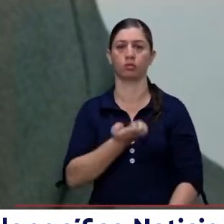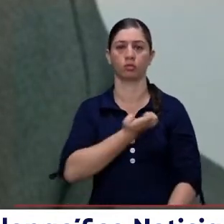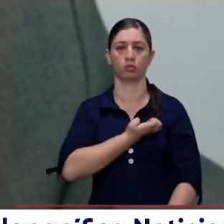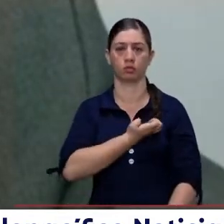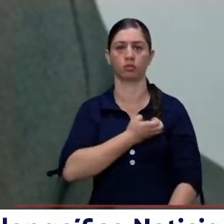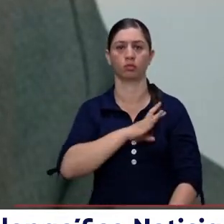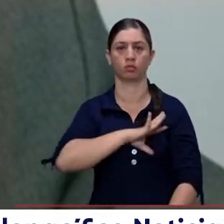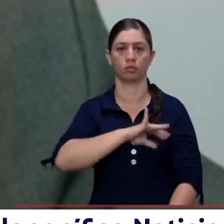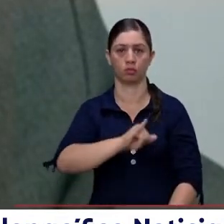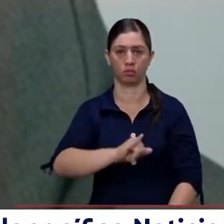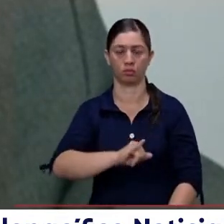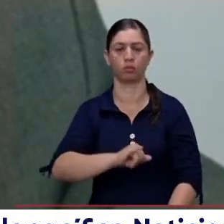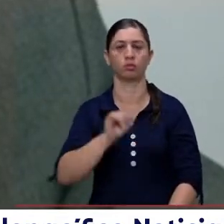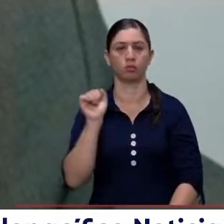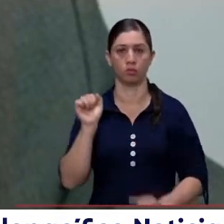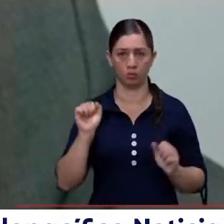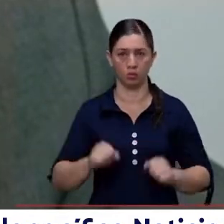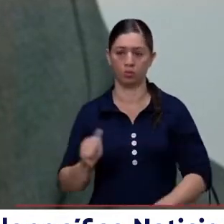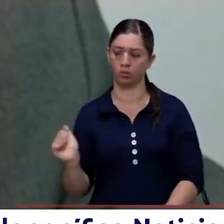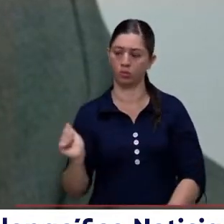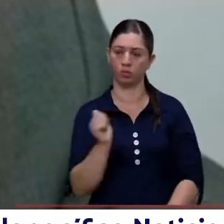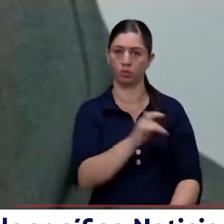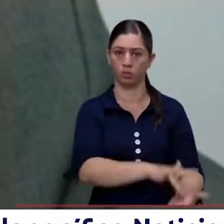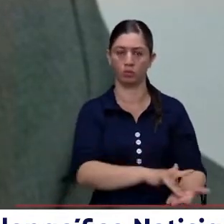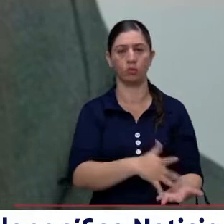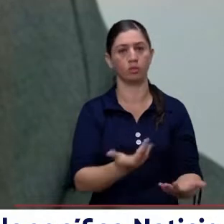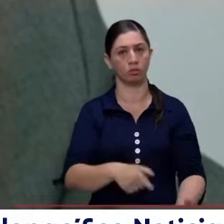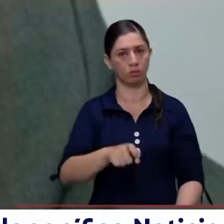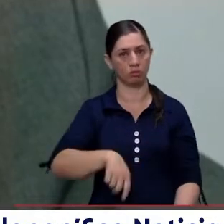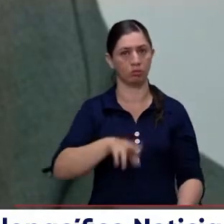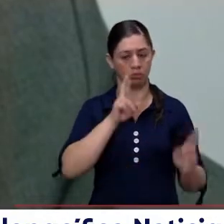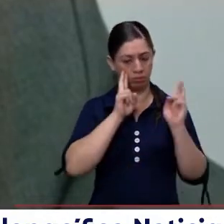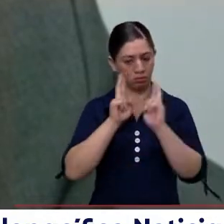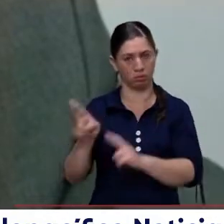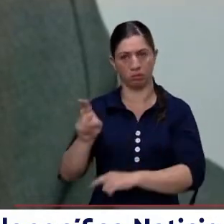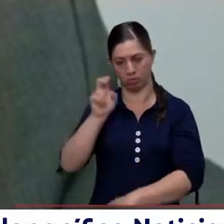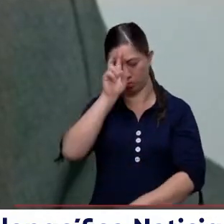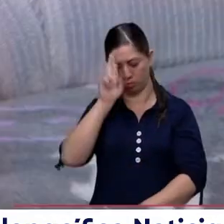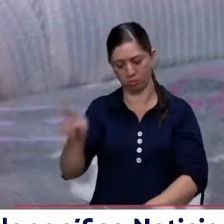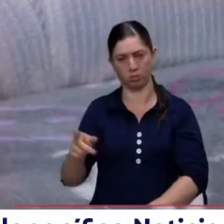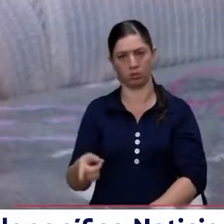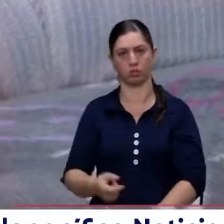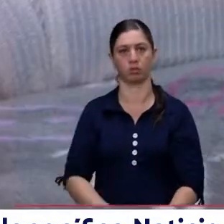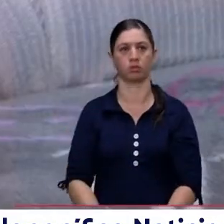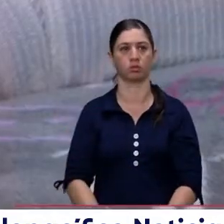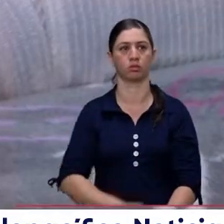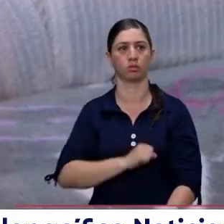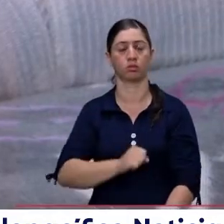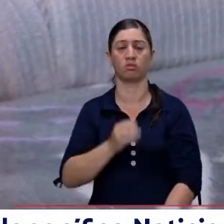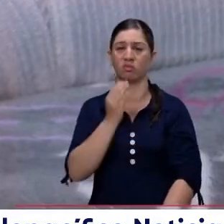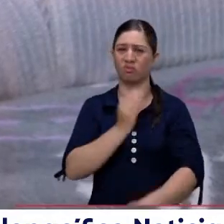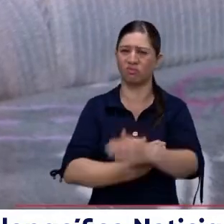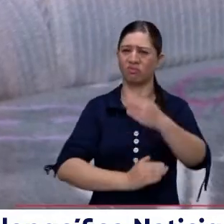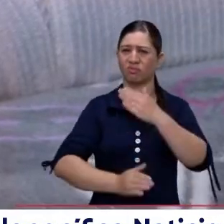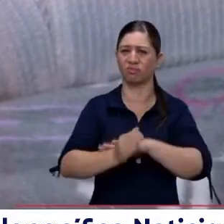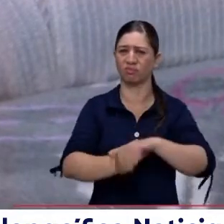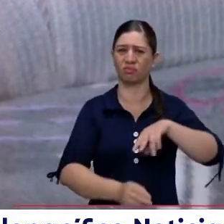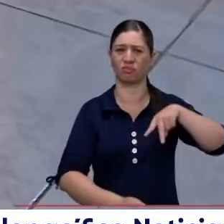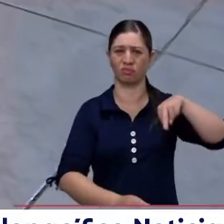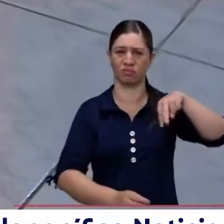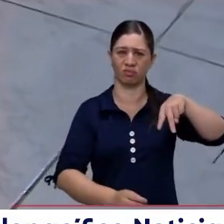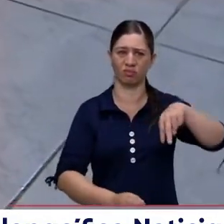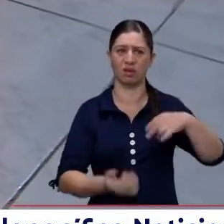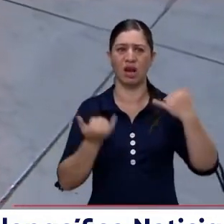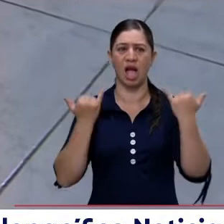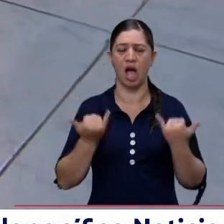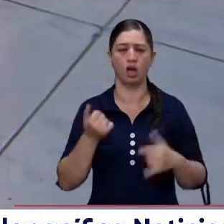Municipal de Santiago de Cali buscando el reconocimiento del perjuicio causado. Las heridas que sufrió por el accidente